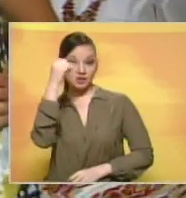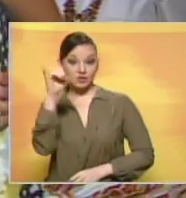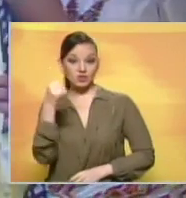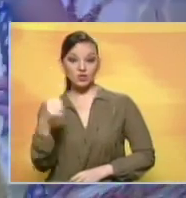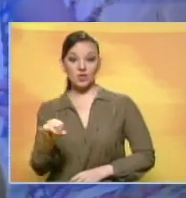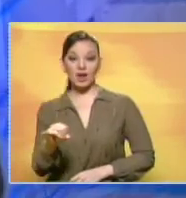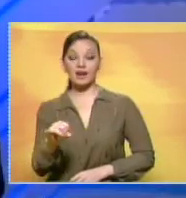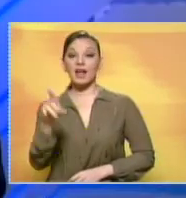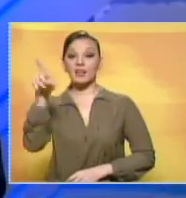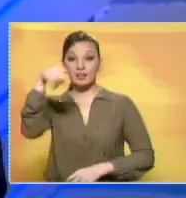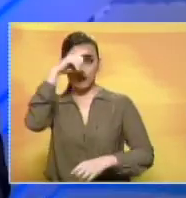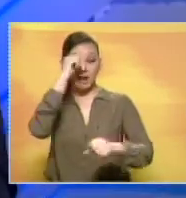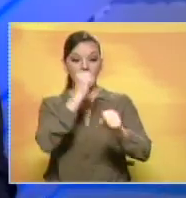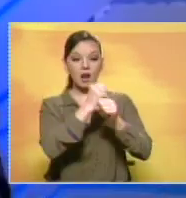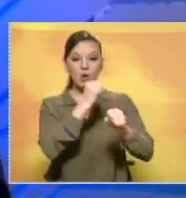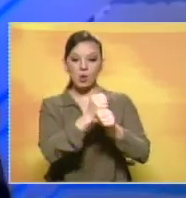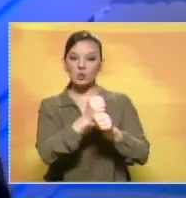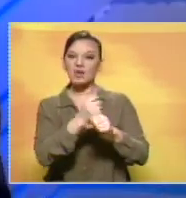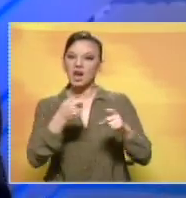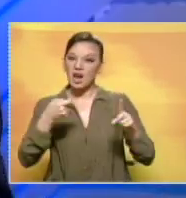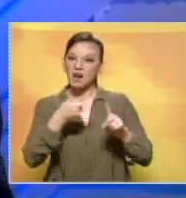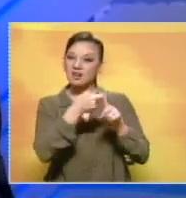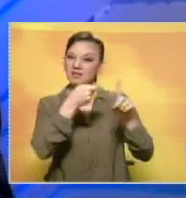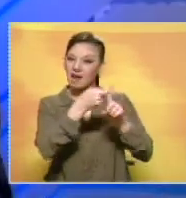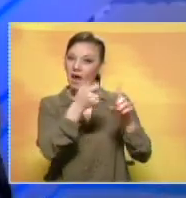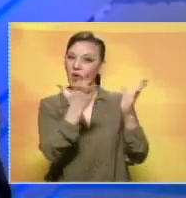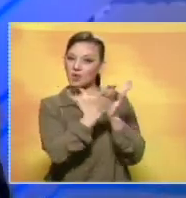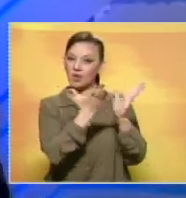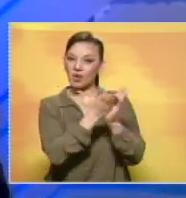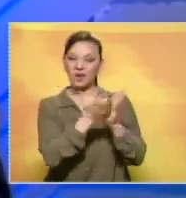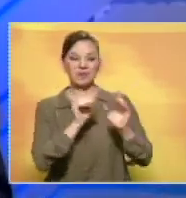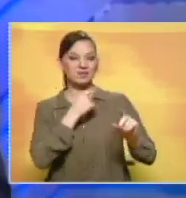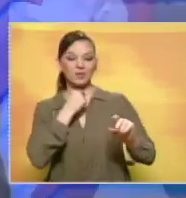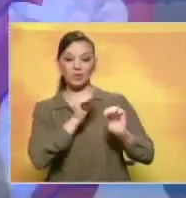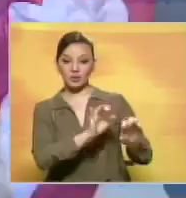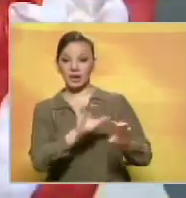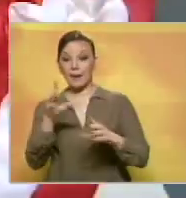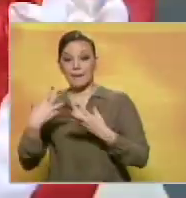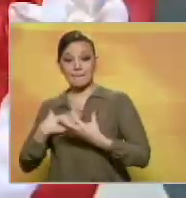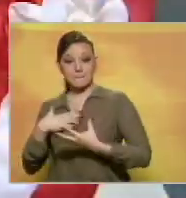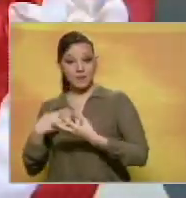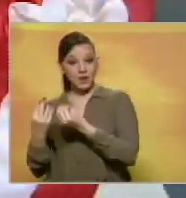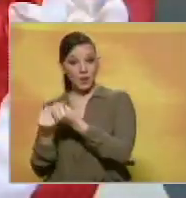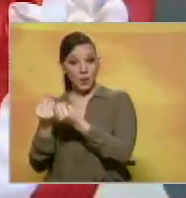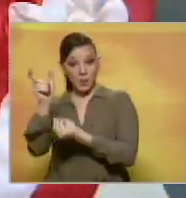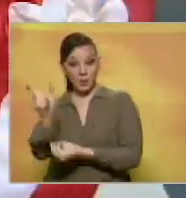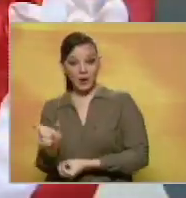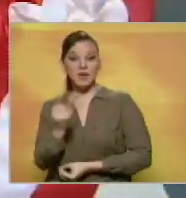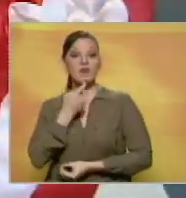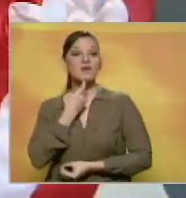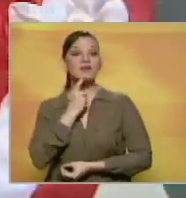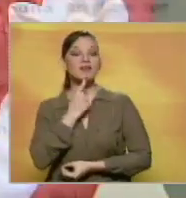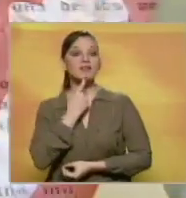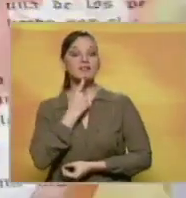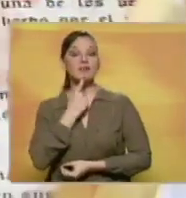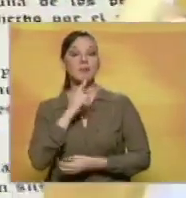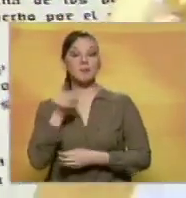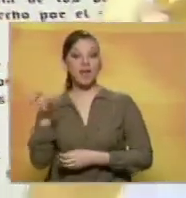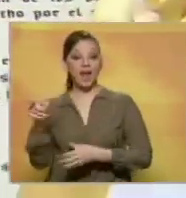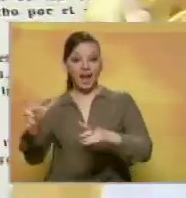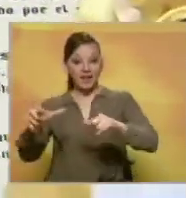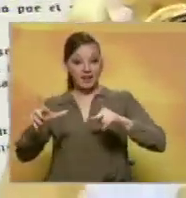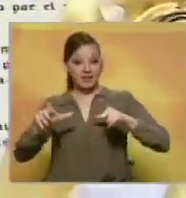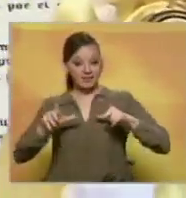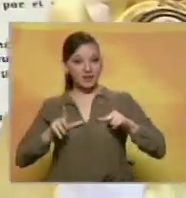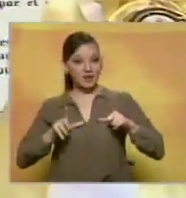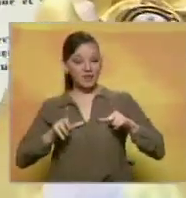su labor en la lucha contra el acoso escolar. Mientras que mi compañero Eduardo Rodríguez Yoliti, ancla de la emisión meridiana, recibió